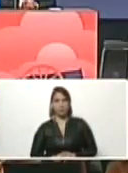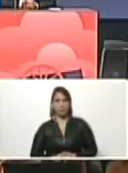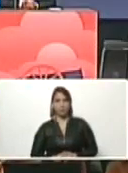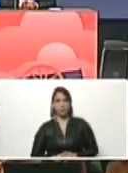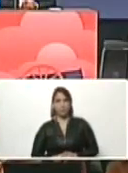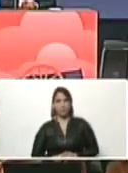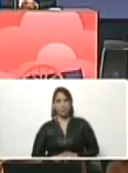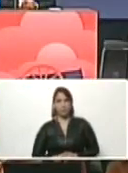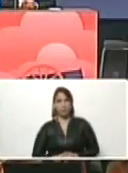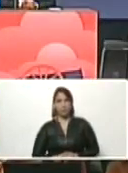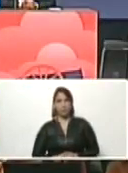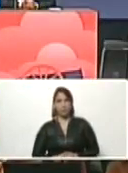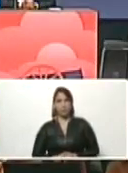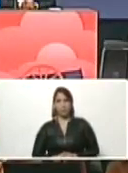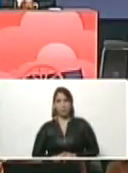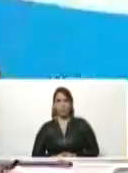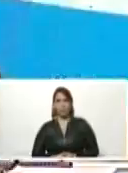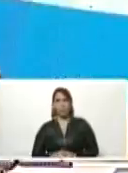Sobre el coloquio,